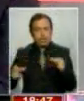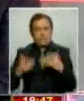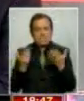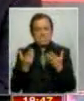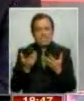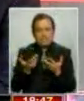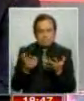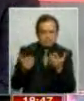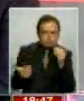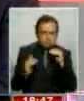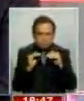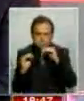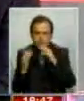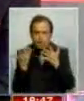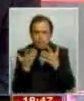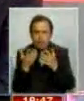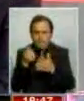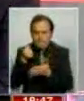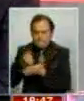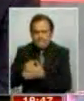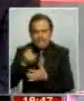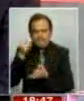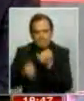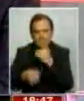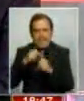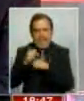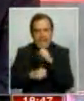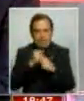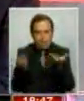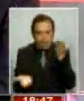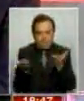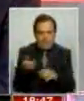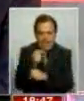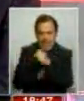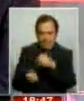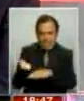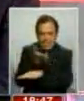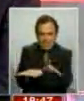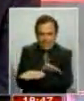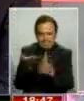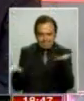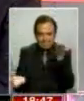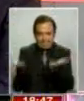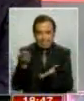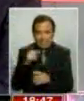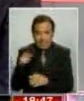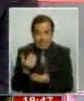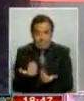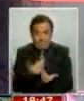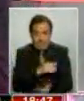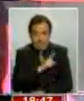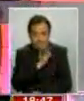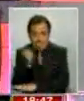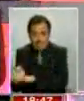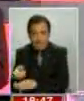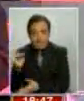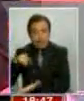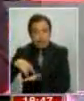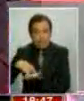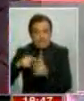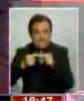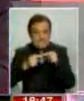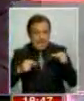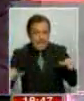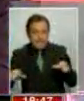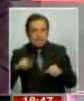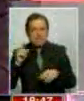en el año y cómo se va a cerrar el año conforme también la evaluación del año anterior. Vamos a esperar hasta esa fecha cuando concurramos al Congreso Nacional a